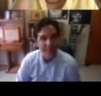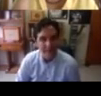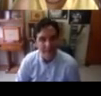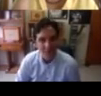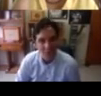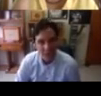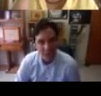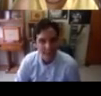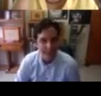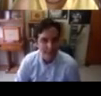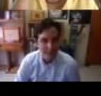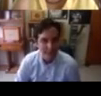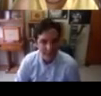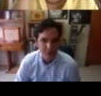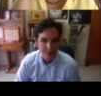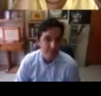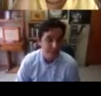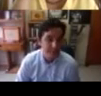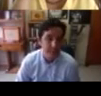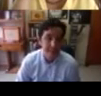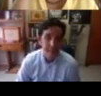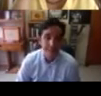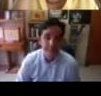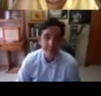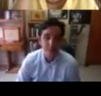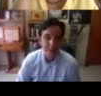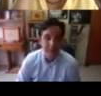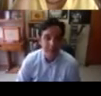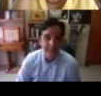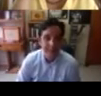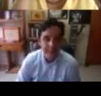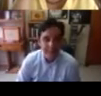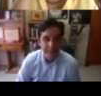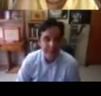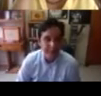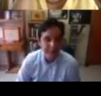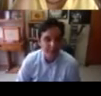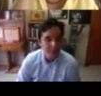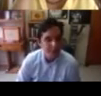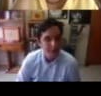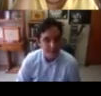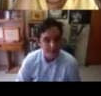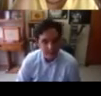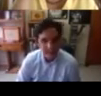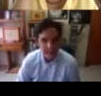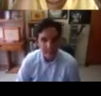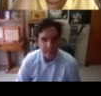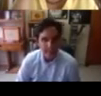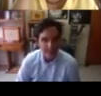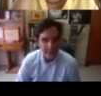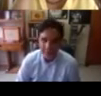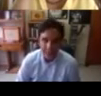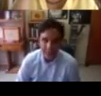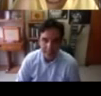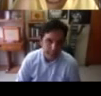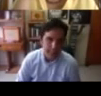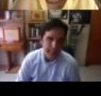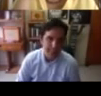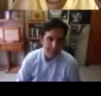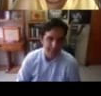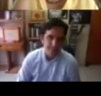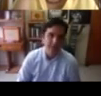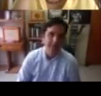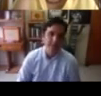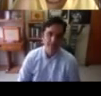que a través de juegos, a través de cantos, a través de las tradiciones musicales y líricas de cada una de las regiones y de la